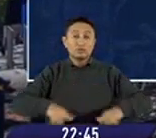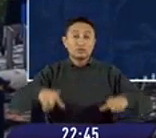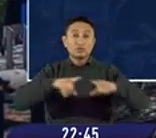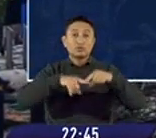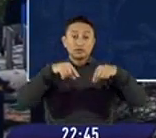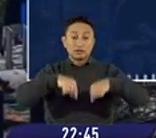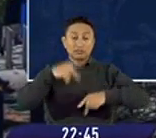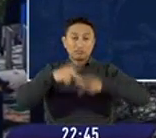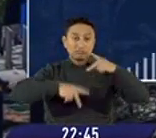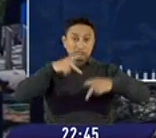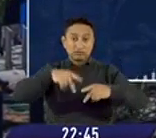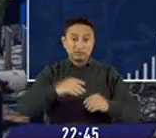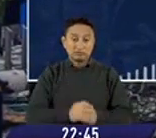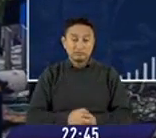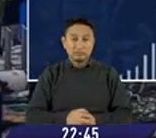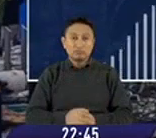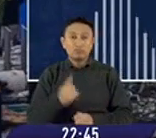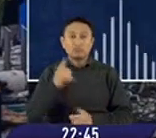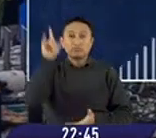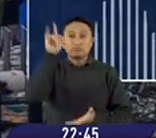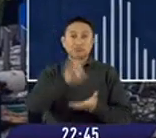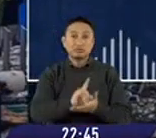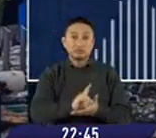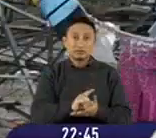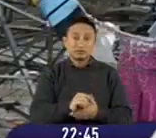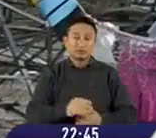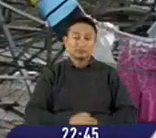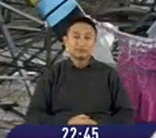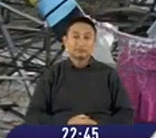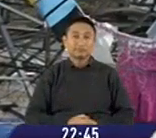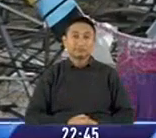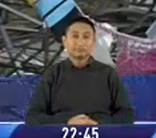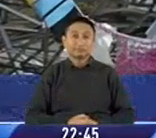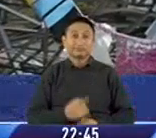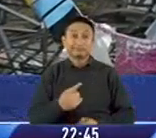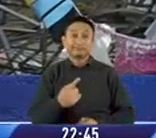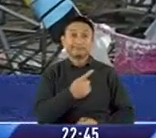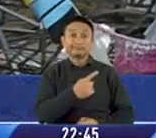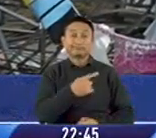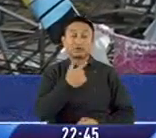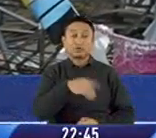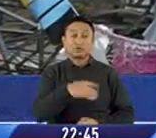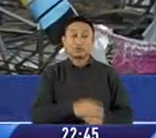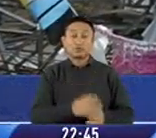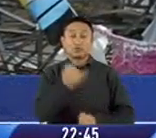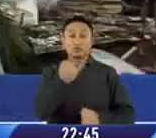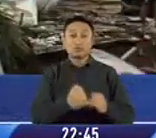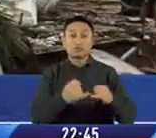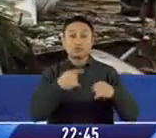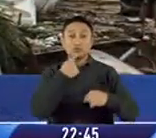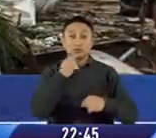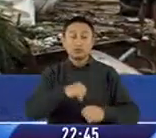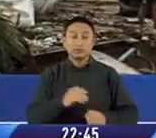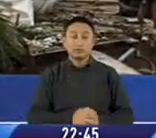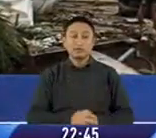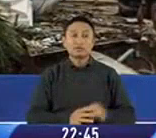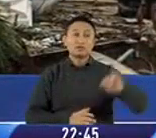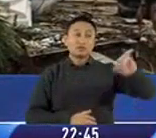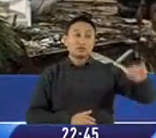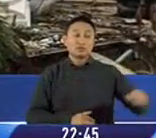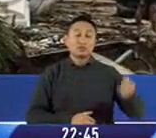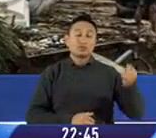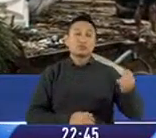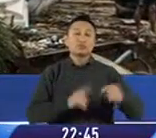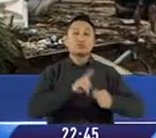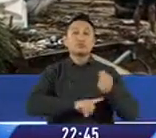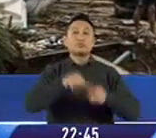Acapulco solamente hay señal, no en todos lados. Estas fueron algunas de las últimas palabras de Lady, pues desde el jueves que su hermana Gaby,